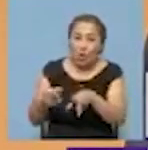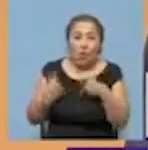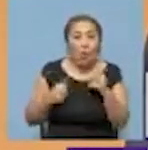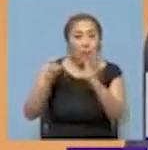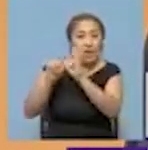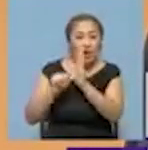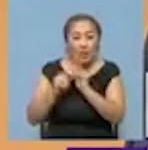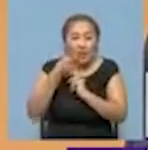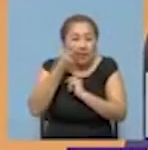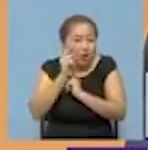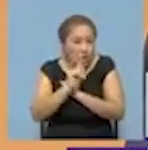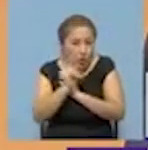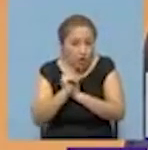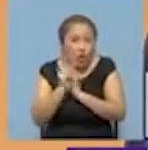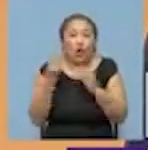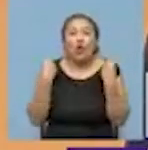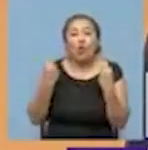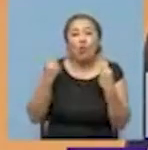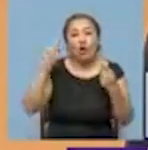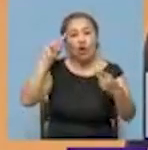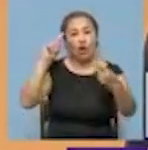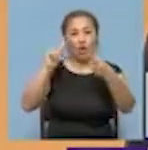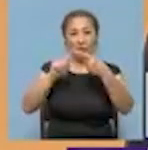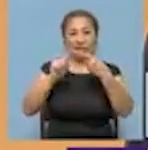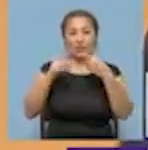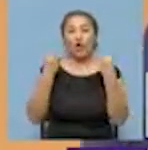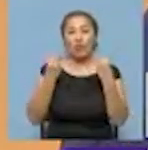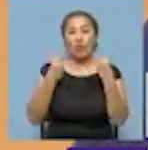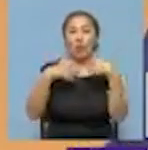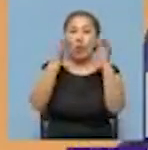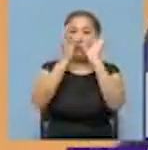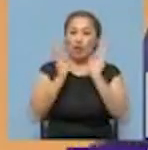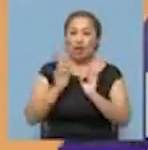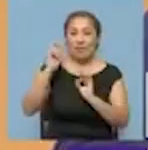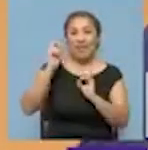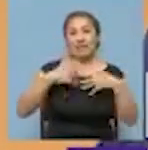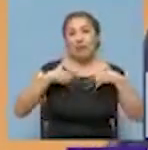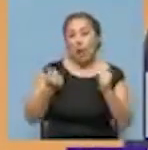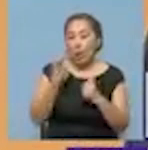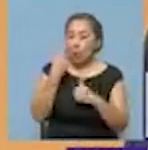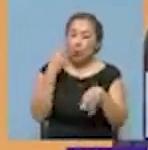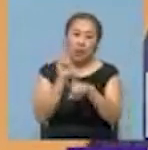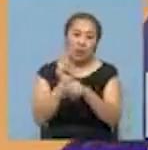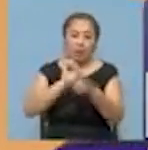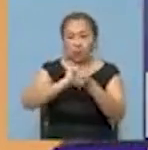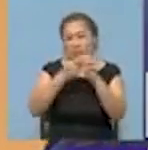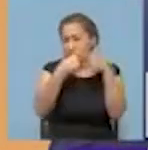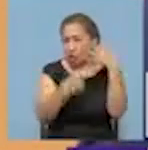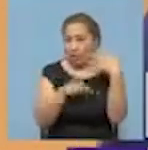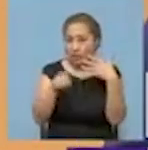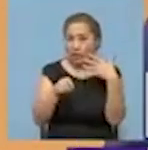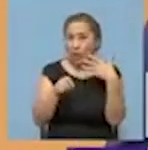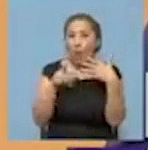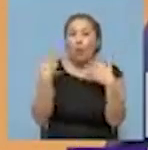los países no sospechen debemos ocultar nuestras metas detrás de planes sanitarios por eso se habla de salud reproductiva salud sexual etcétera entonces